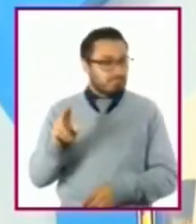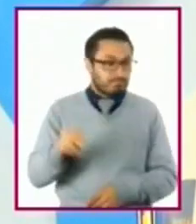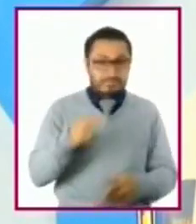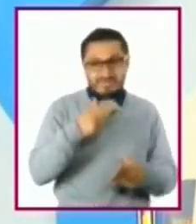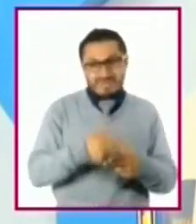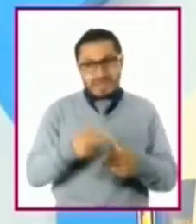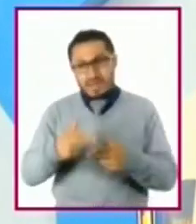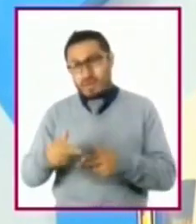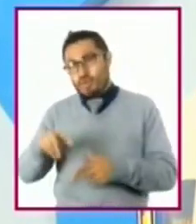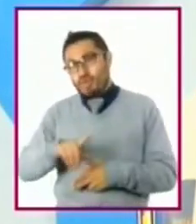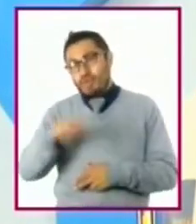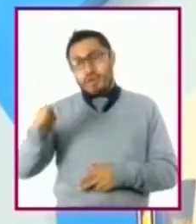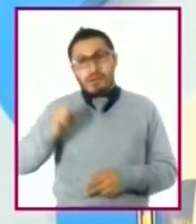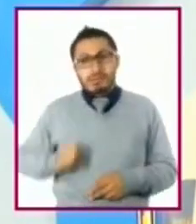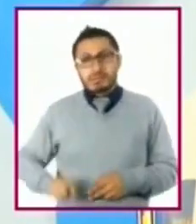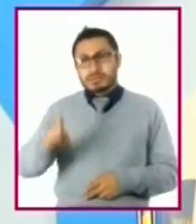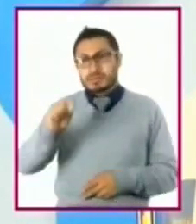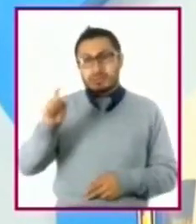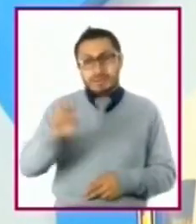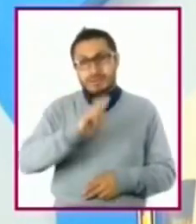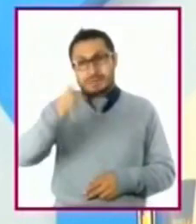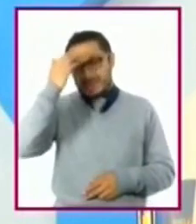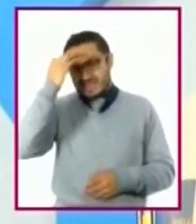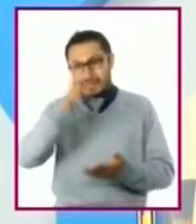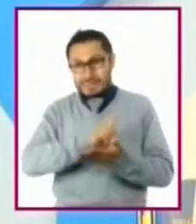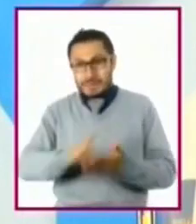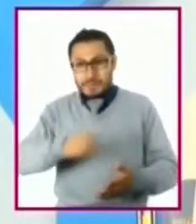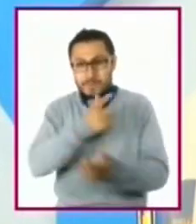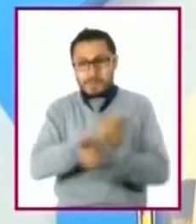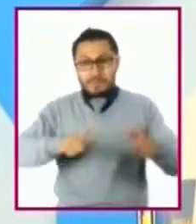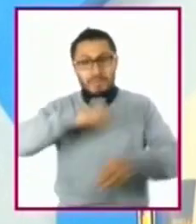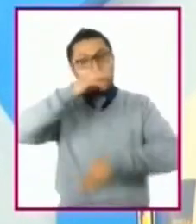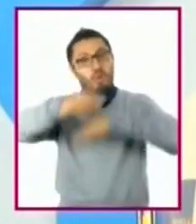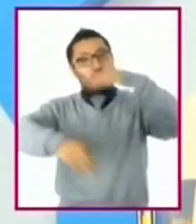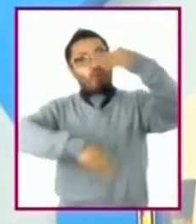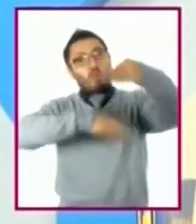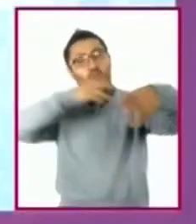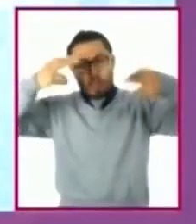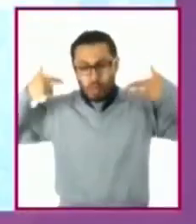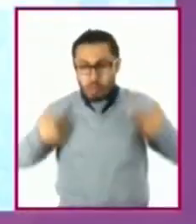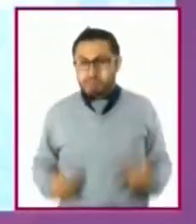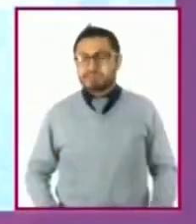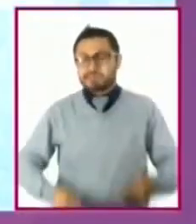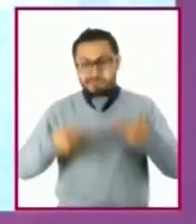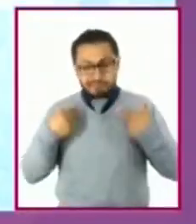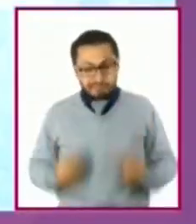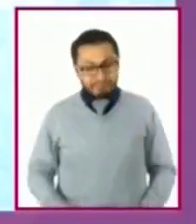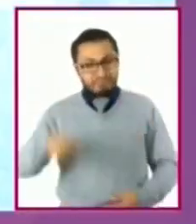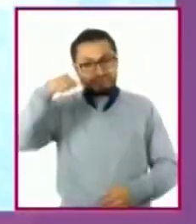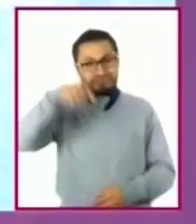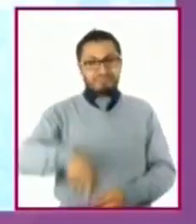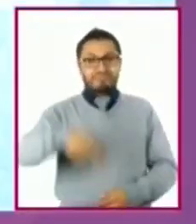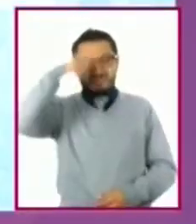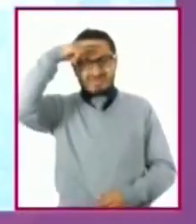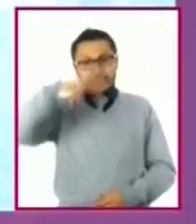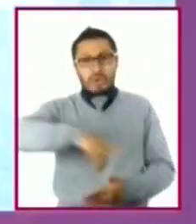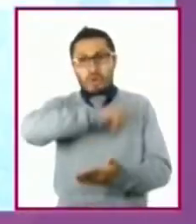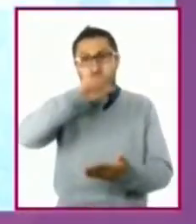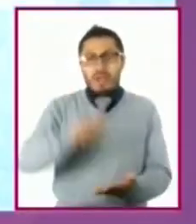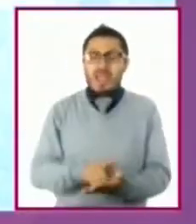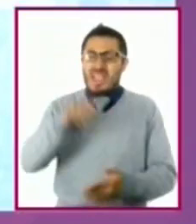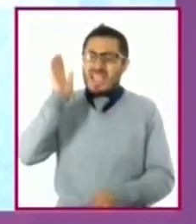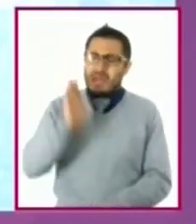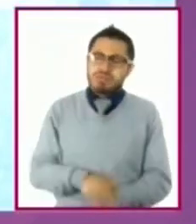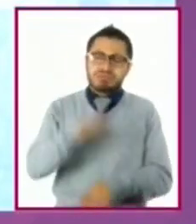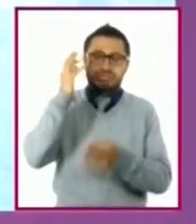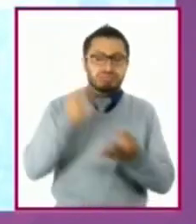XX que se reconoció el derecho a la libertad de absolutamente toda la humanidad. En nuestro país, la ley más importante